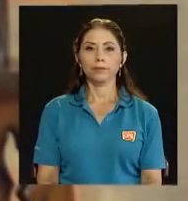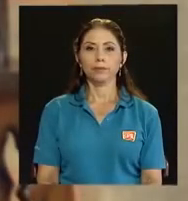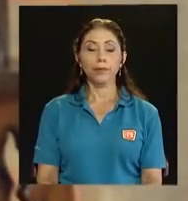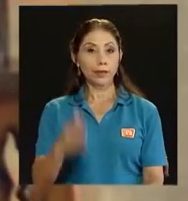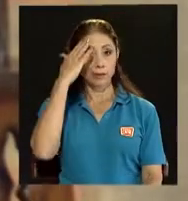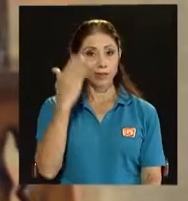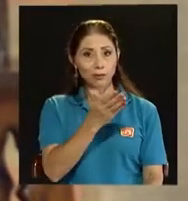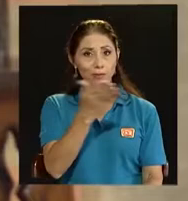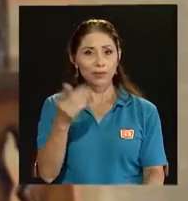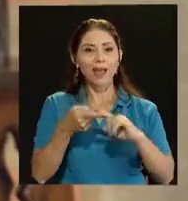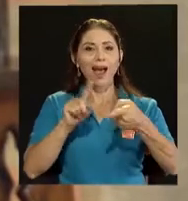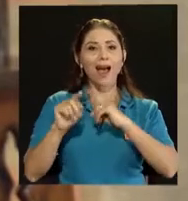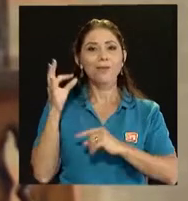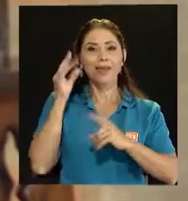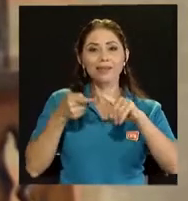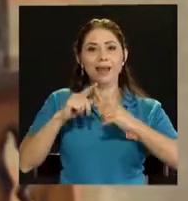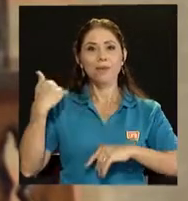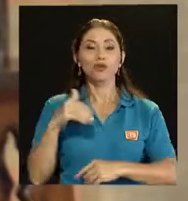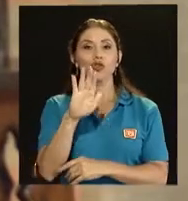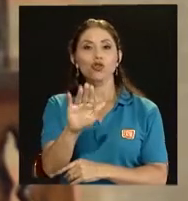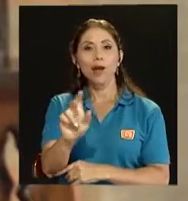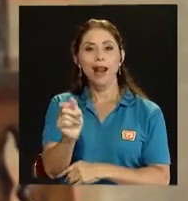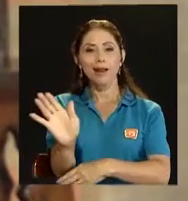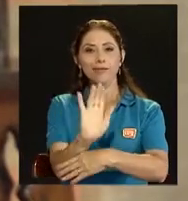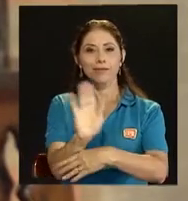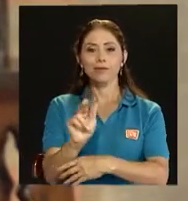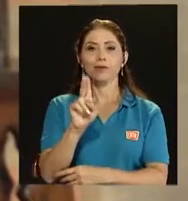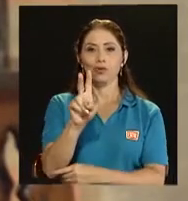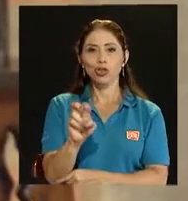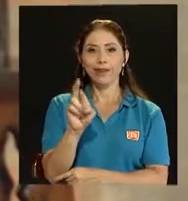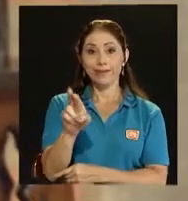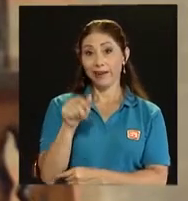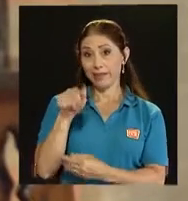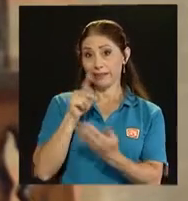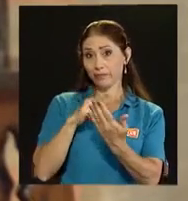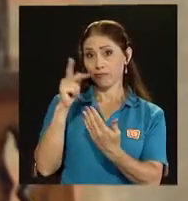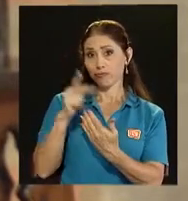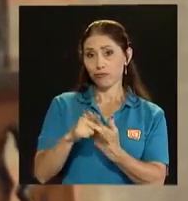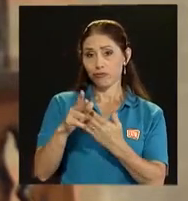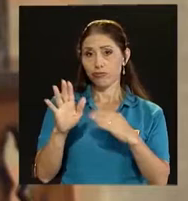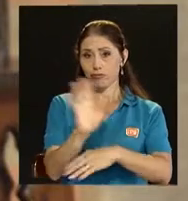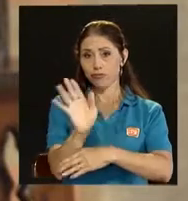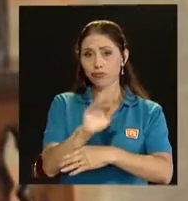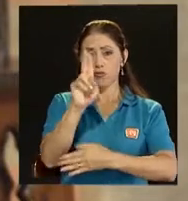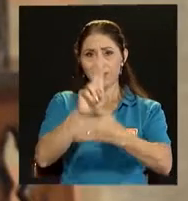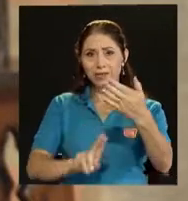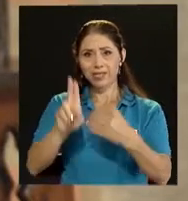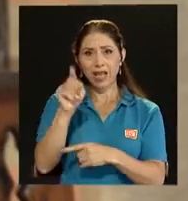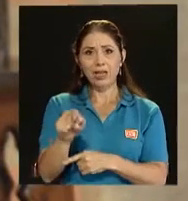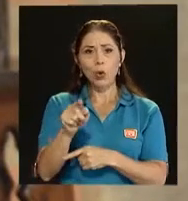Los saludamos, amigas y amigos de su canal UCR, este medio televisivo universitario que se